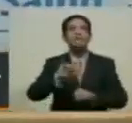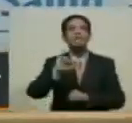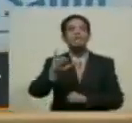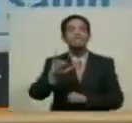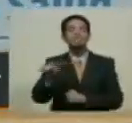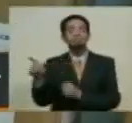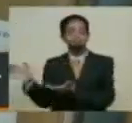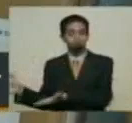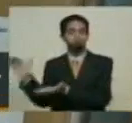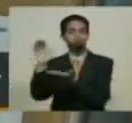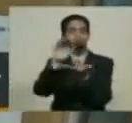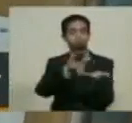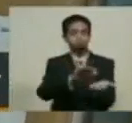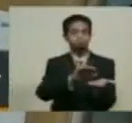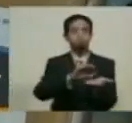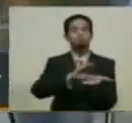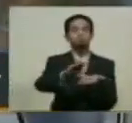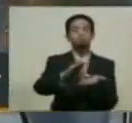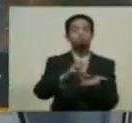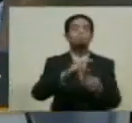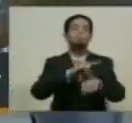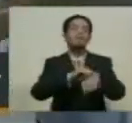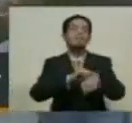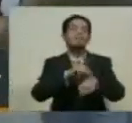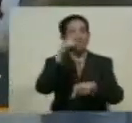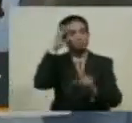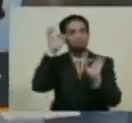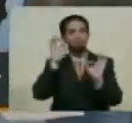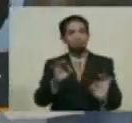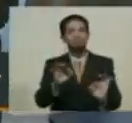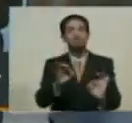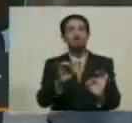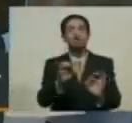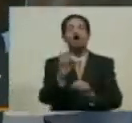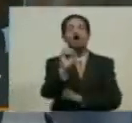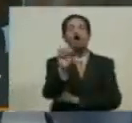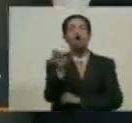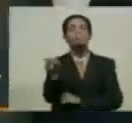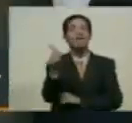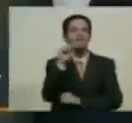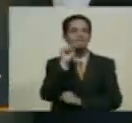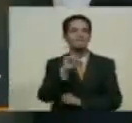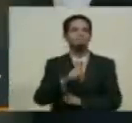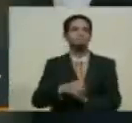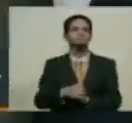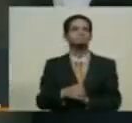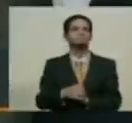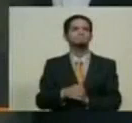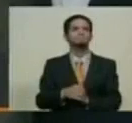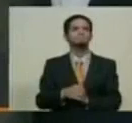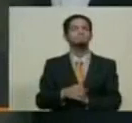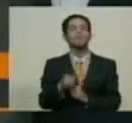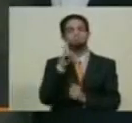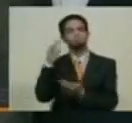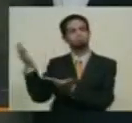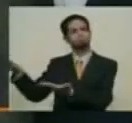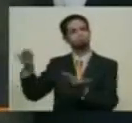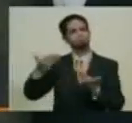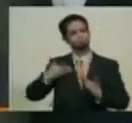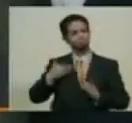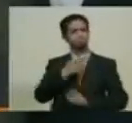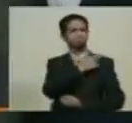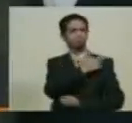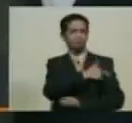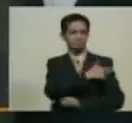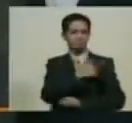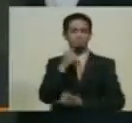donación de medicamentos para reafirmar el compromiso de la organización con el pueblo venezolano. Donde tuvimos una donación hacia el hospital Dr. Jesús